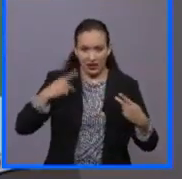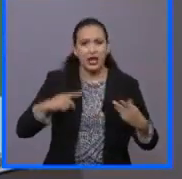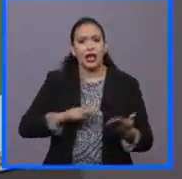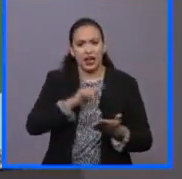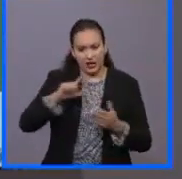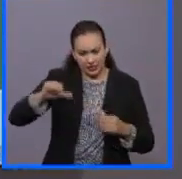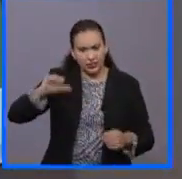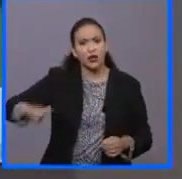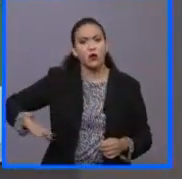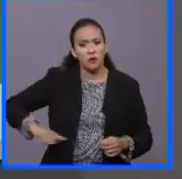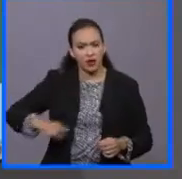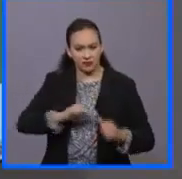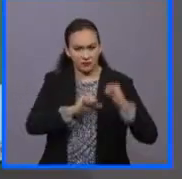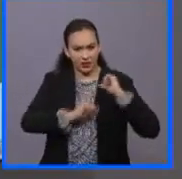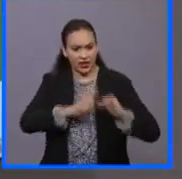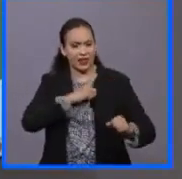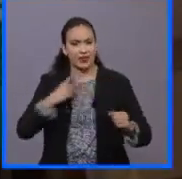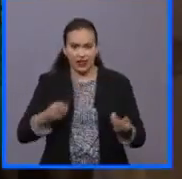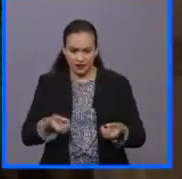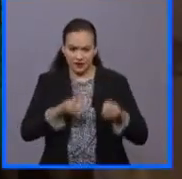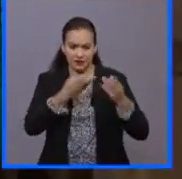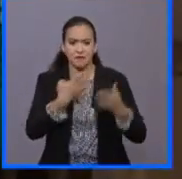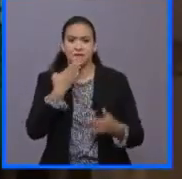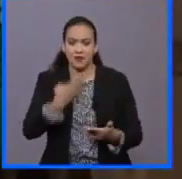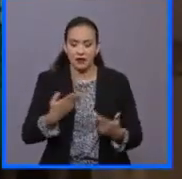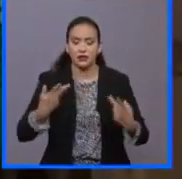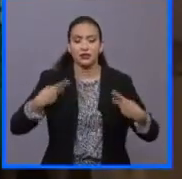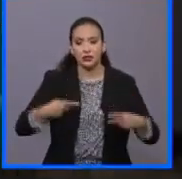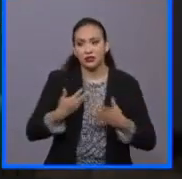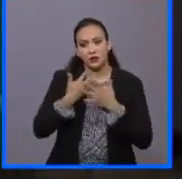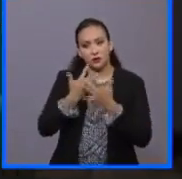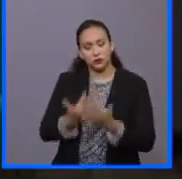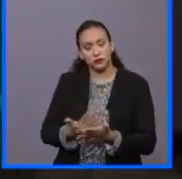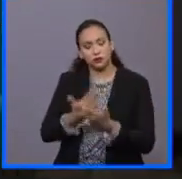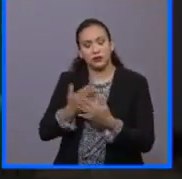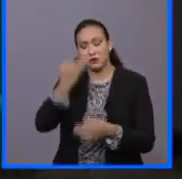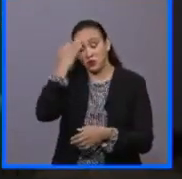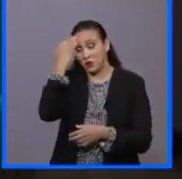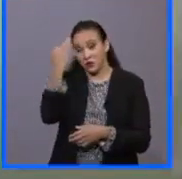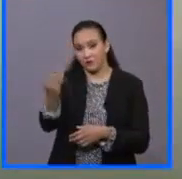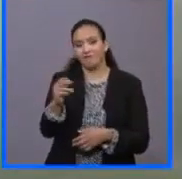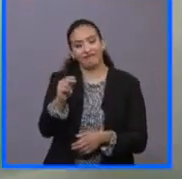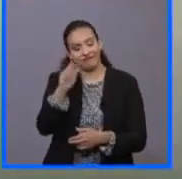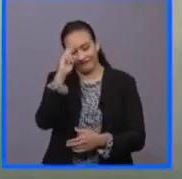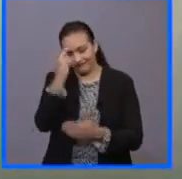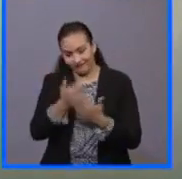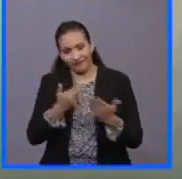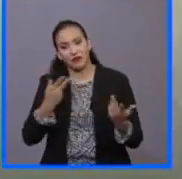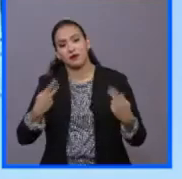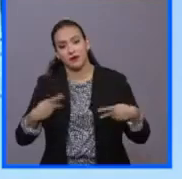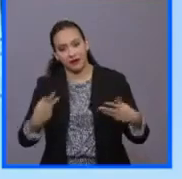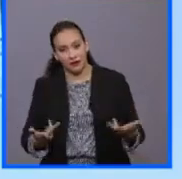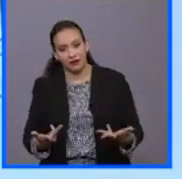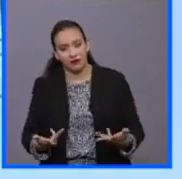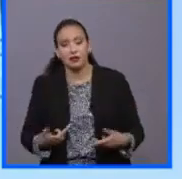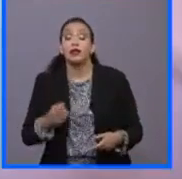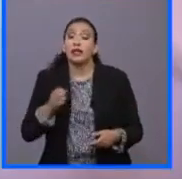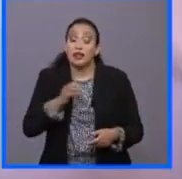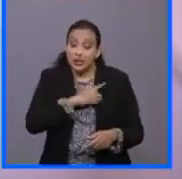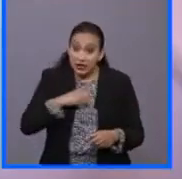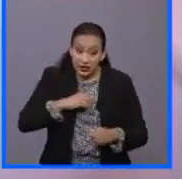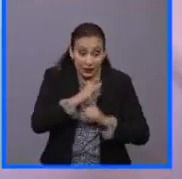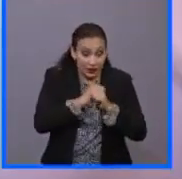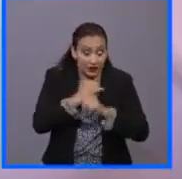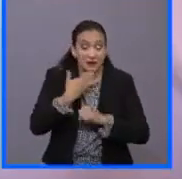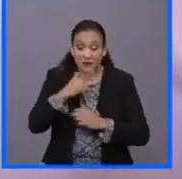las autoridades, además de trastocar el orden público y el interés social en que se investiguen hechos posiblemente